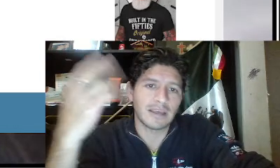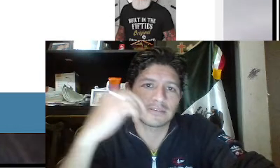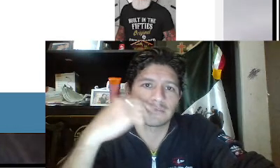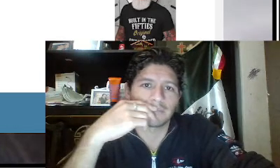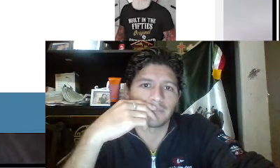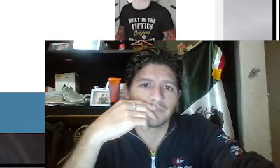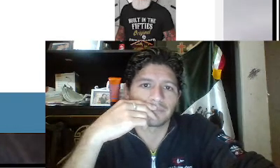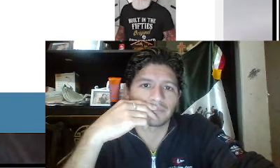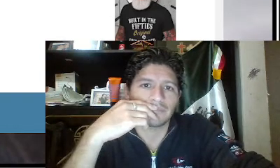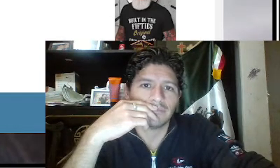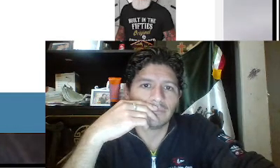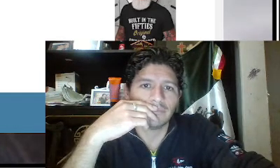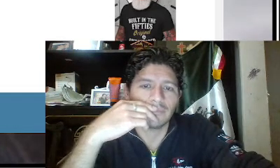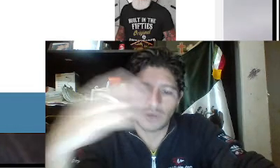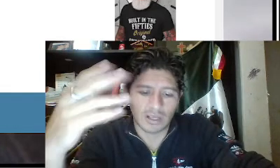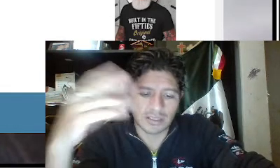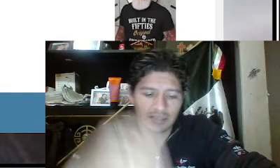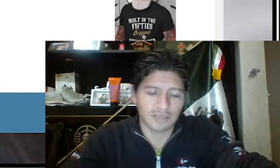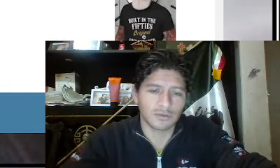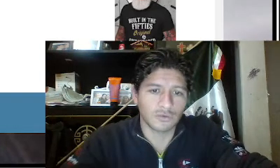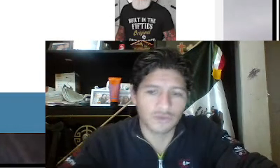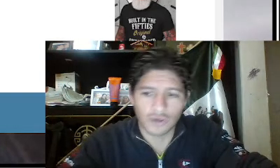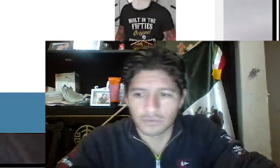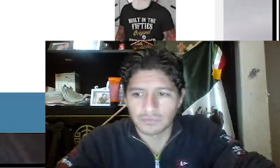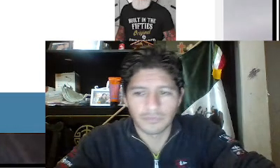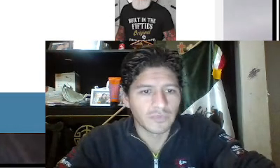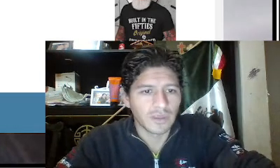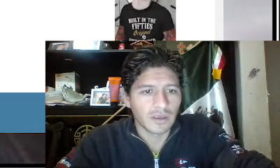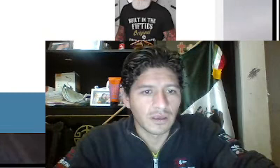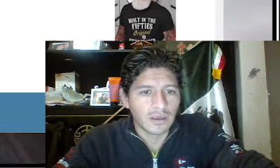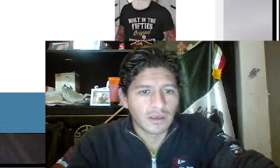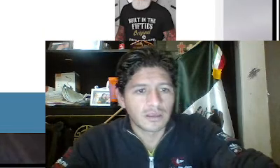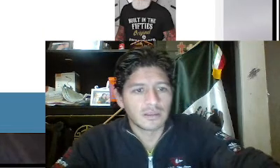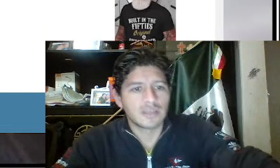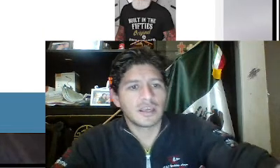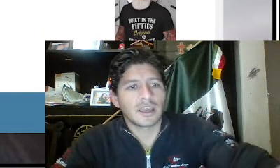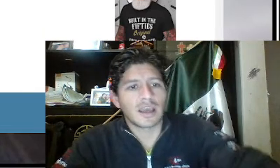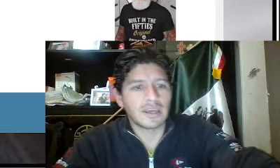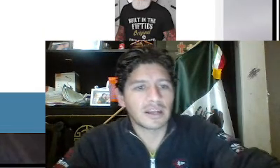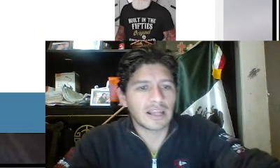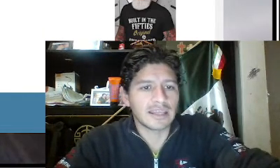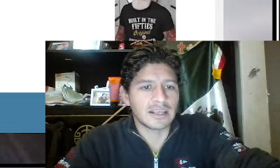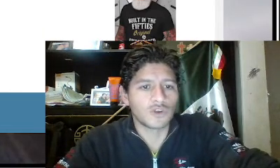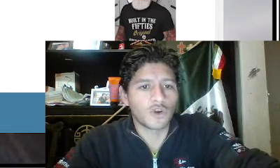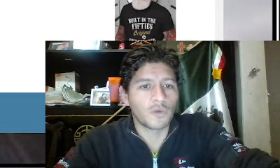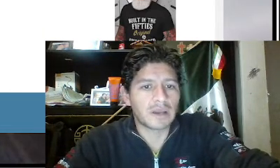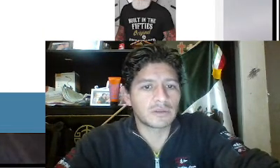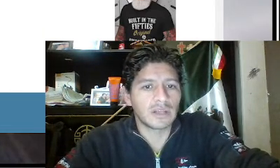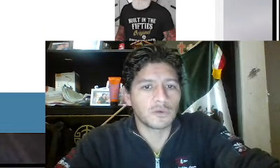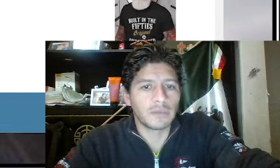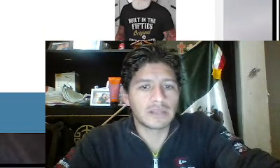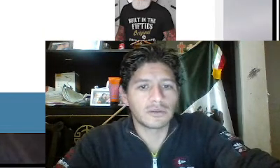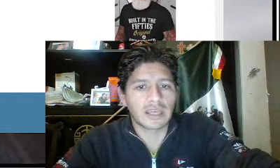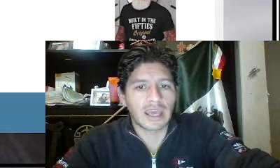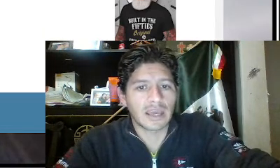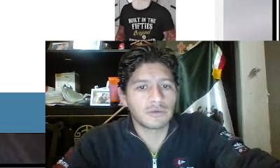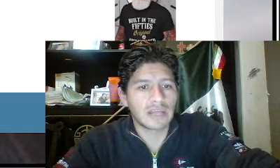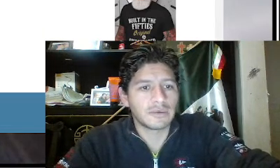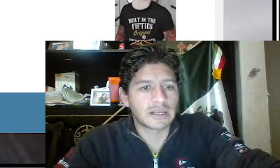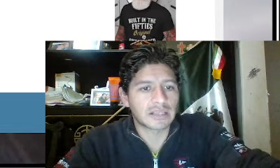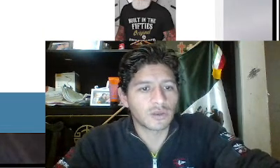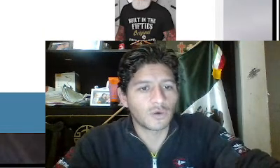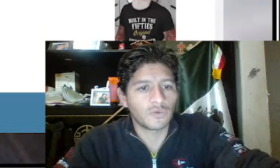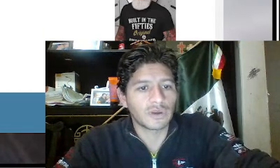Nada más. Pero aquí están haciendo todo un show. Dice Javier Lainez, no comparto el argumento de que haya